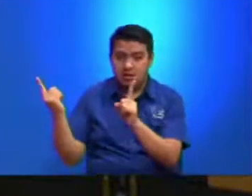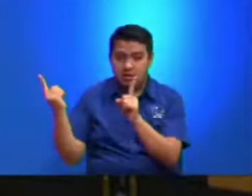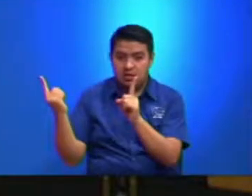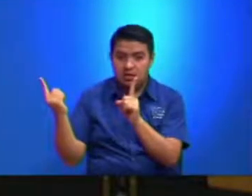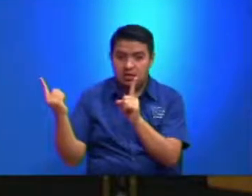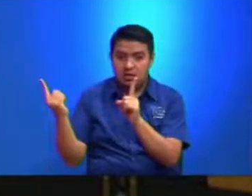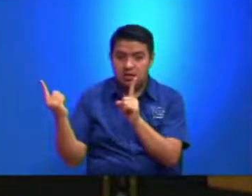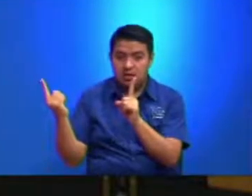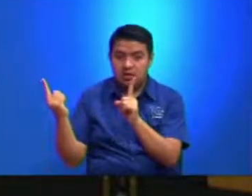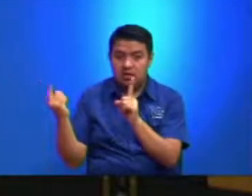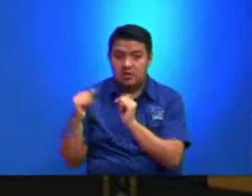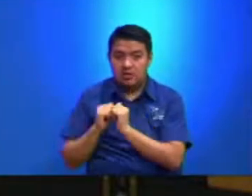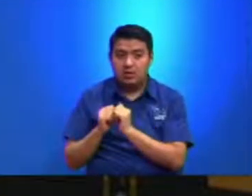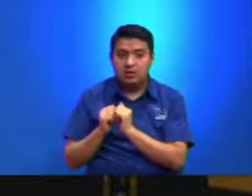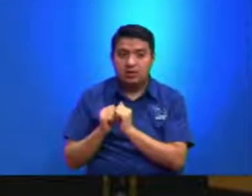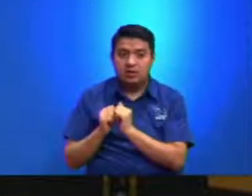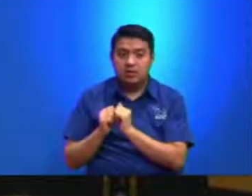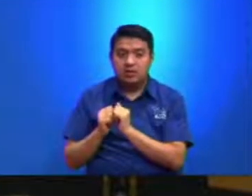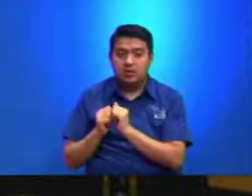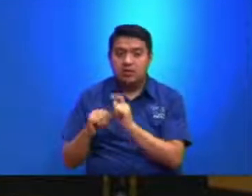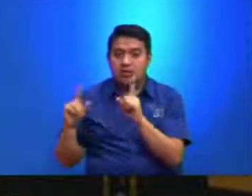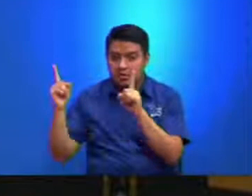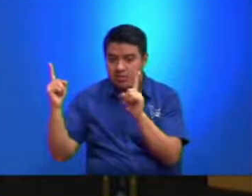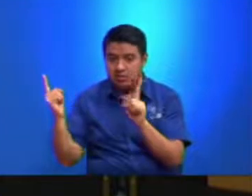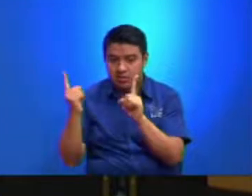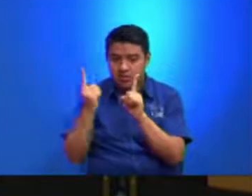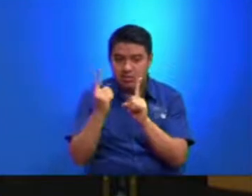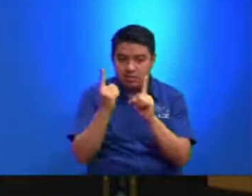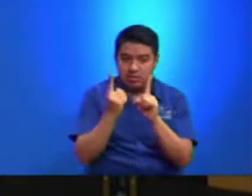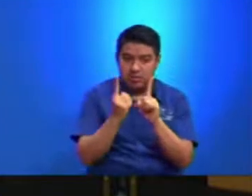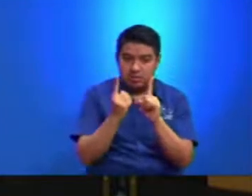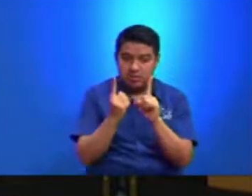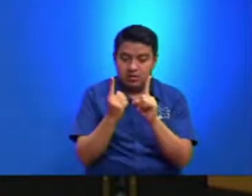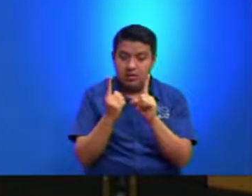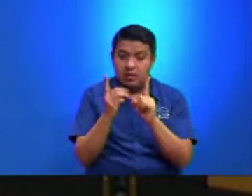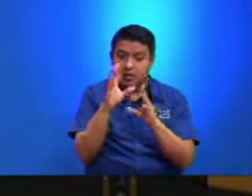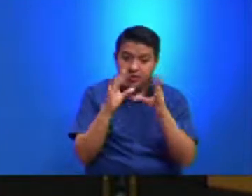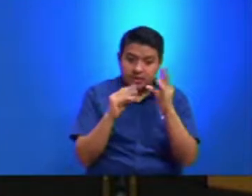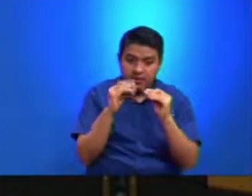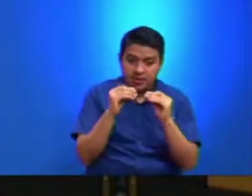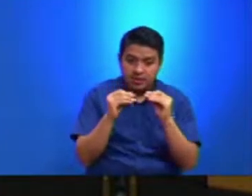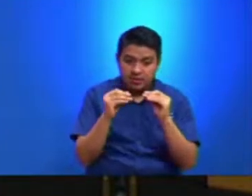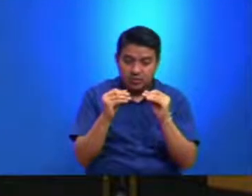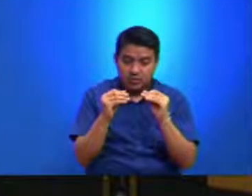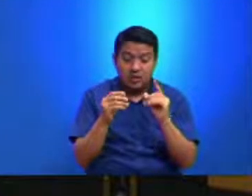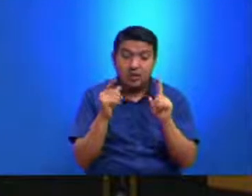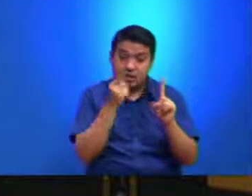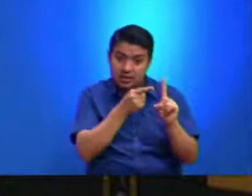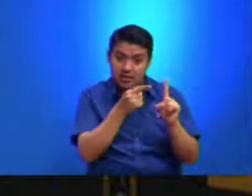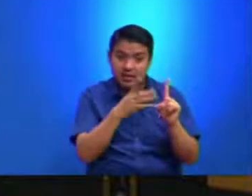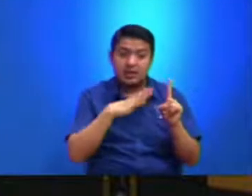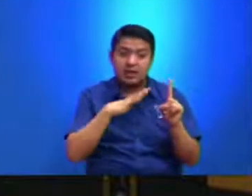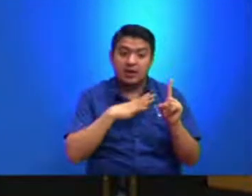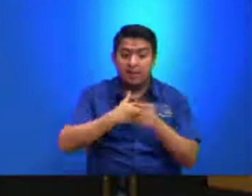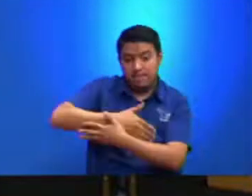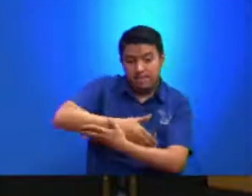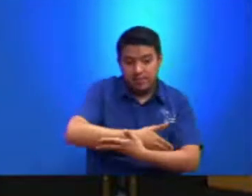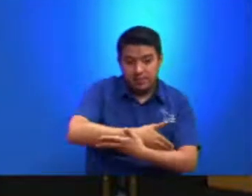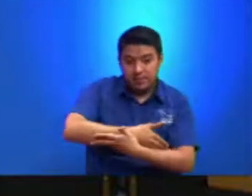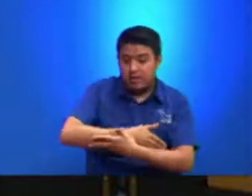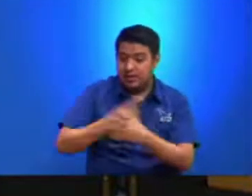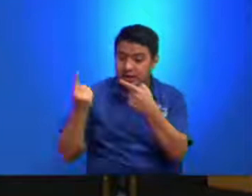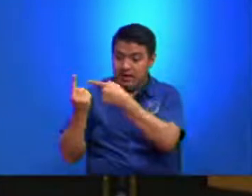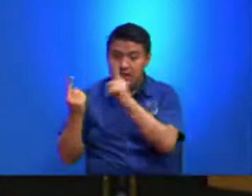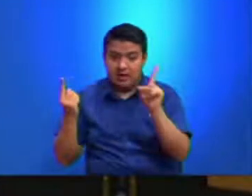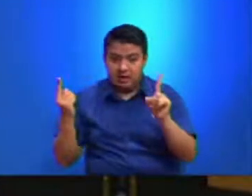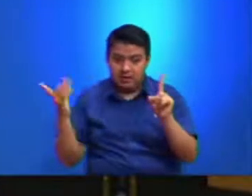libró a un rey que se llamaba Joás. Era un bebito. Y mientras estaban matando a la multitud de toda la simiente real, ella lo